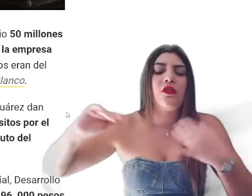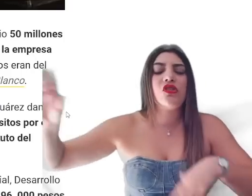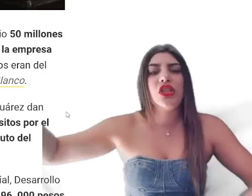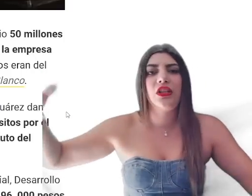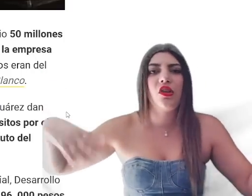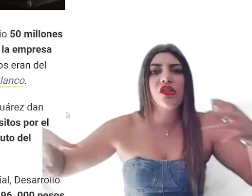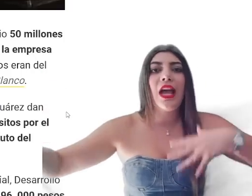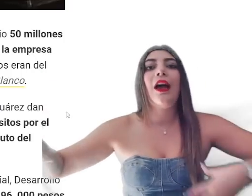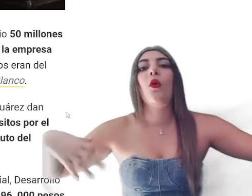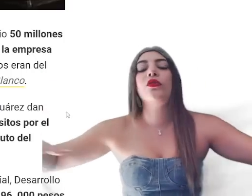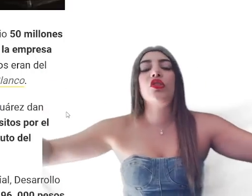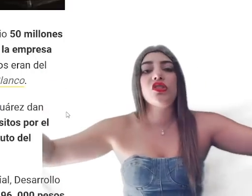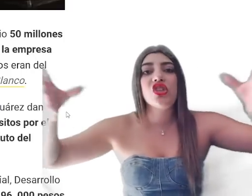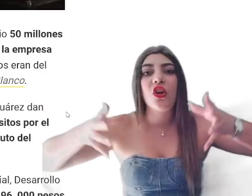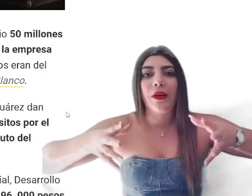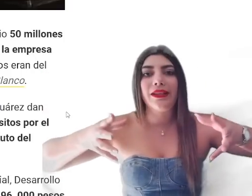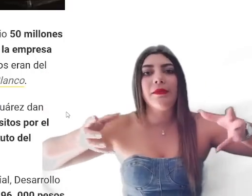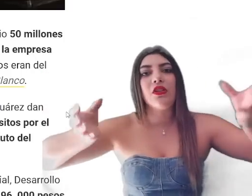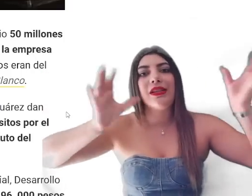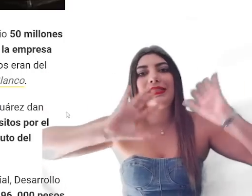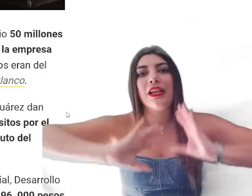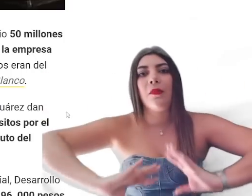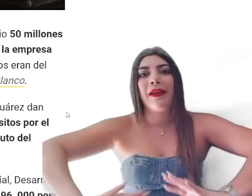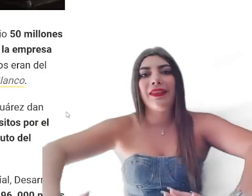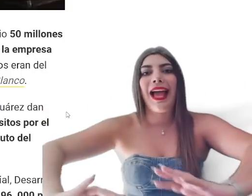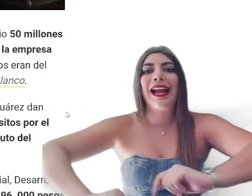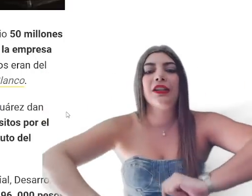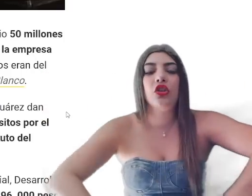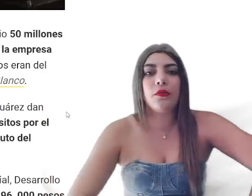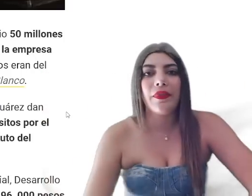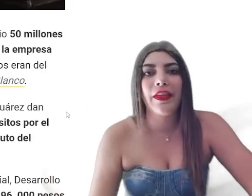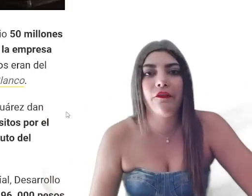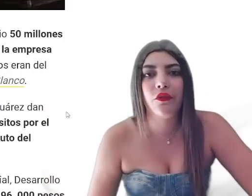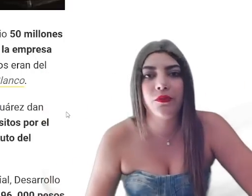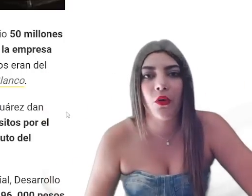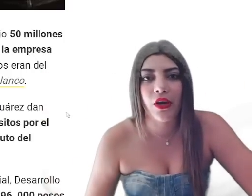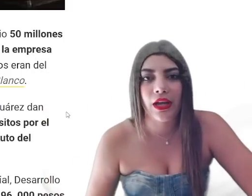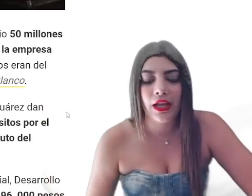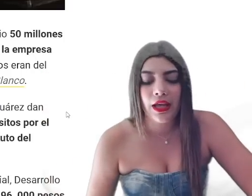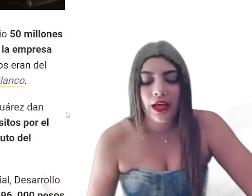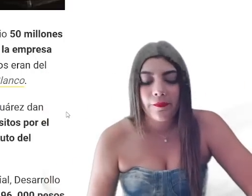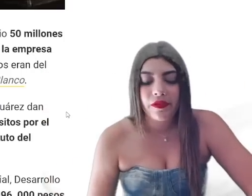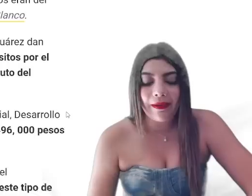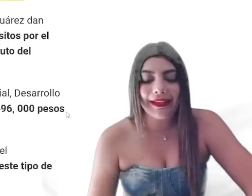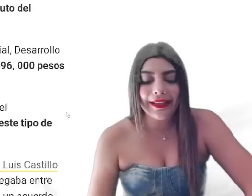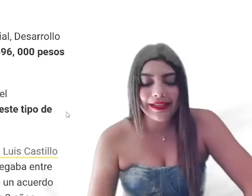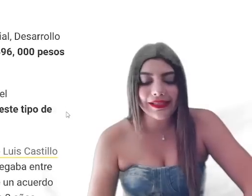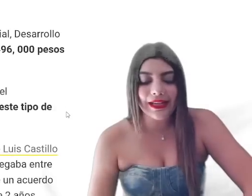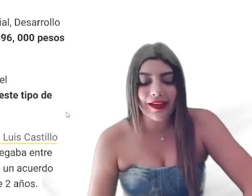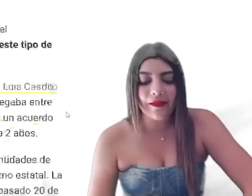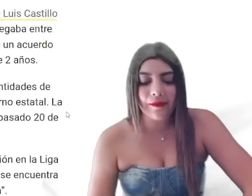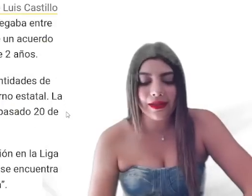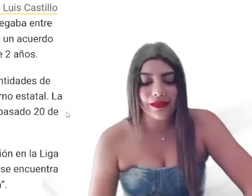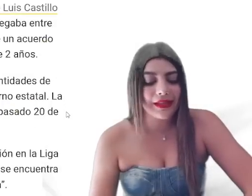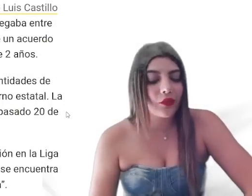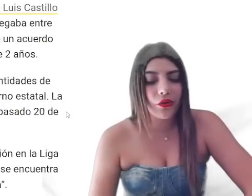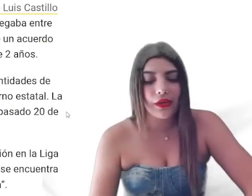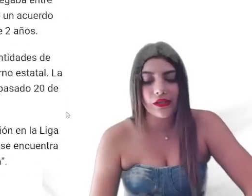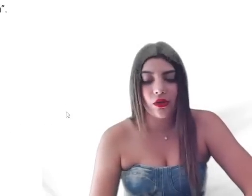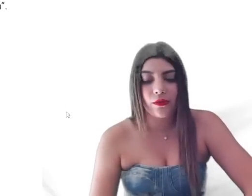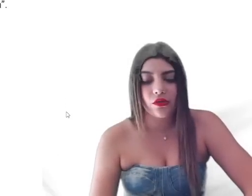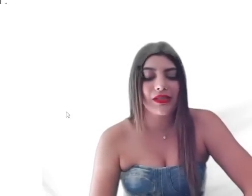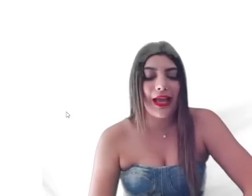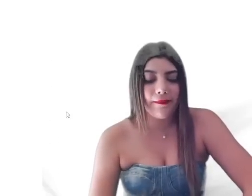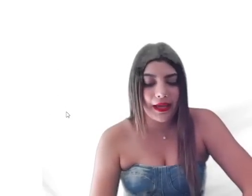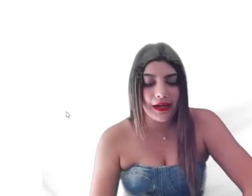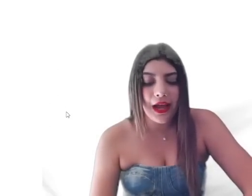7 milloncitos, juntó 50 millones y lo manda al club de fútbol. Imagínense nada más todo